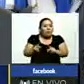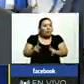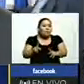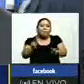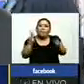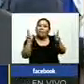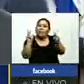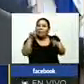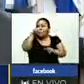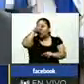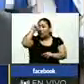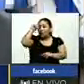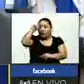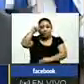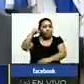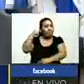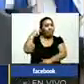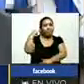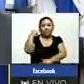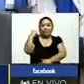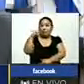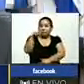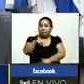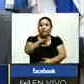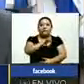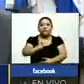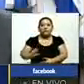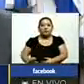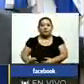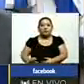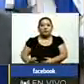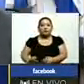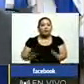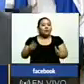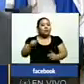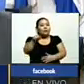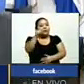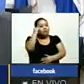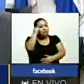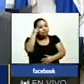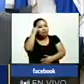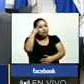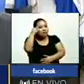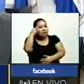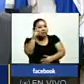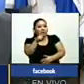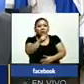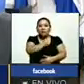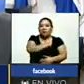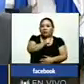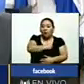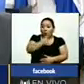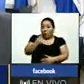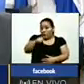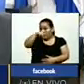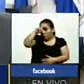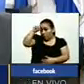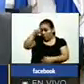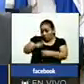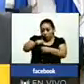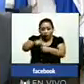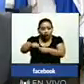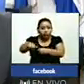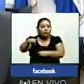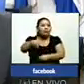tema que es de mucha importancia en el país. Imagínense el papel, el rol que juegan los agricultores en El